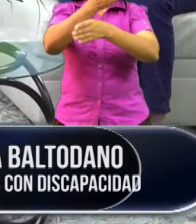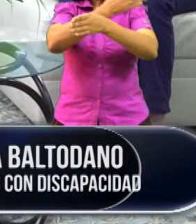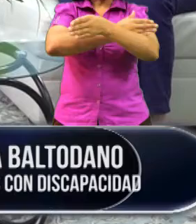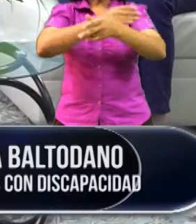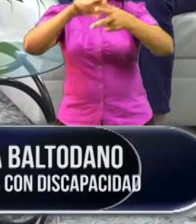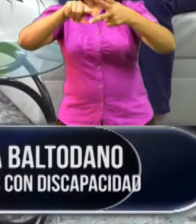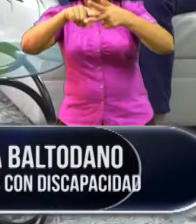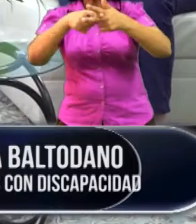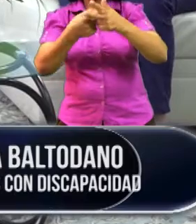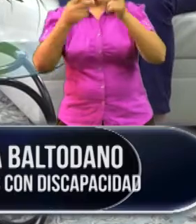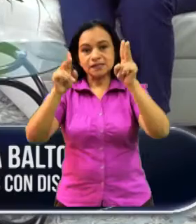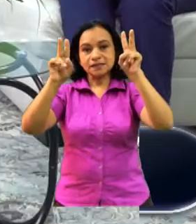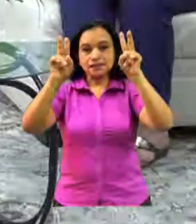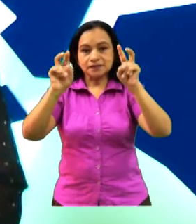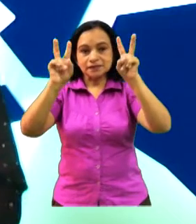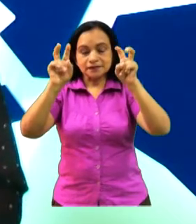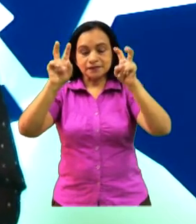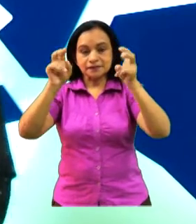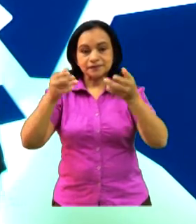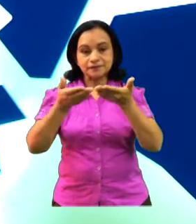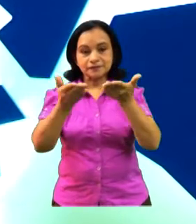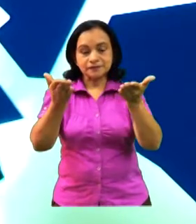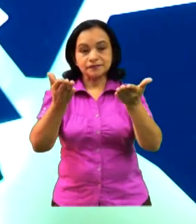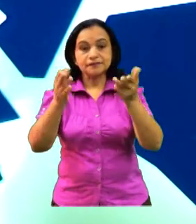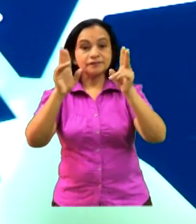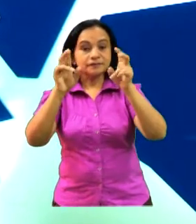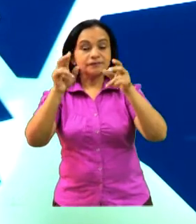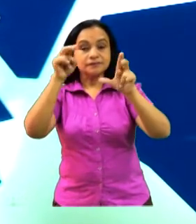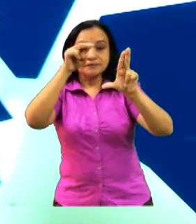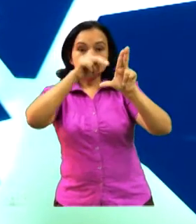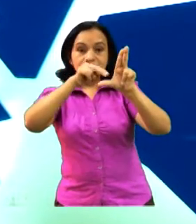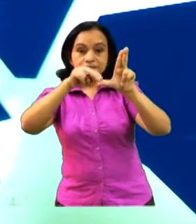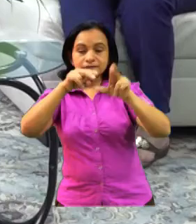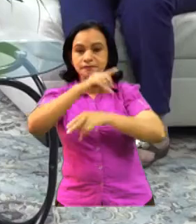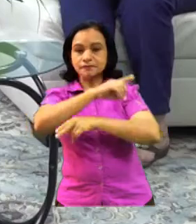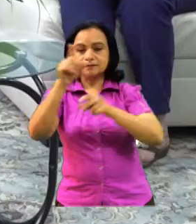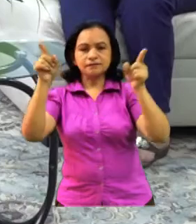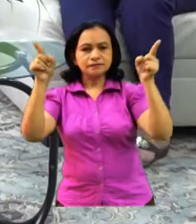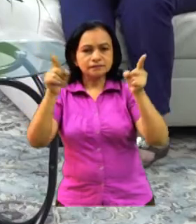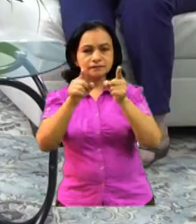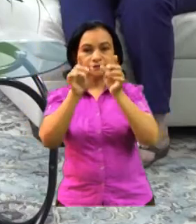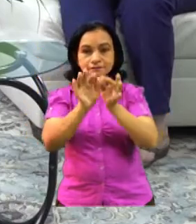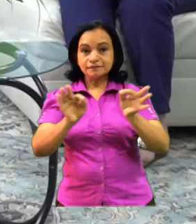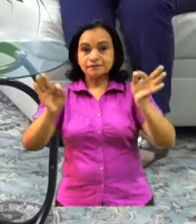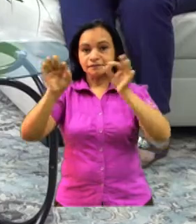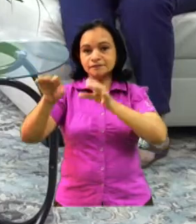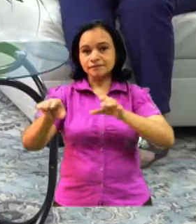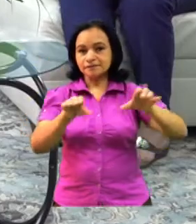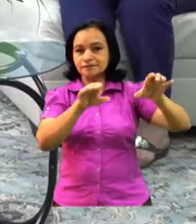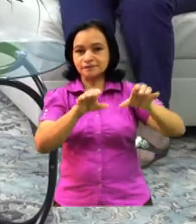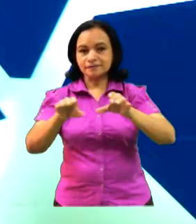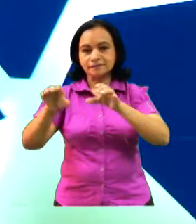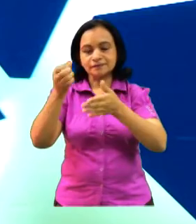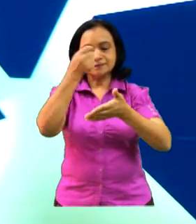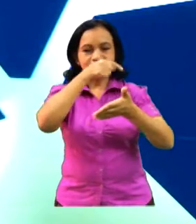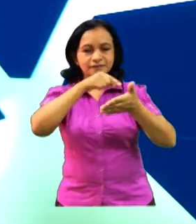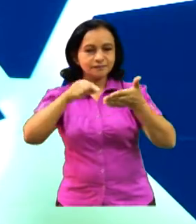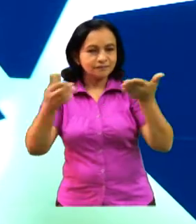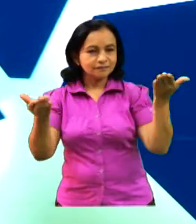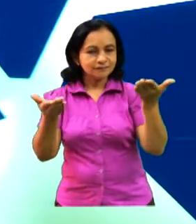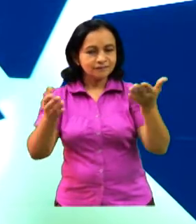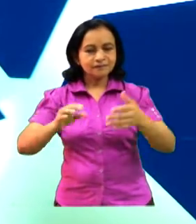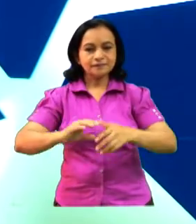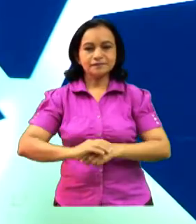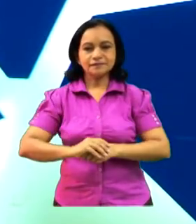iniciar a conversar sobre este tema, vamos a dejarles a usted con nuestro segmento Sinapreta al Día con un resumen de las principales actividades ocurridas